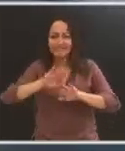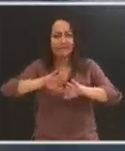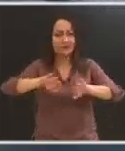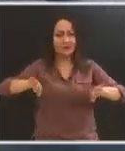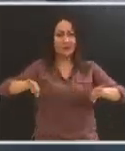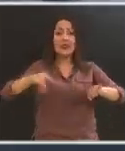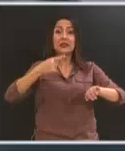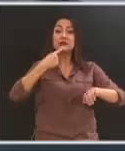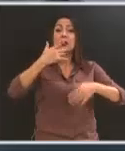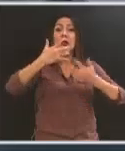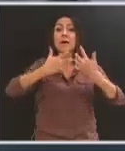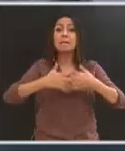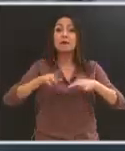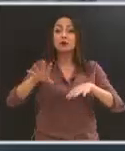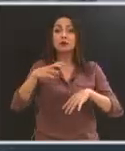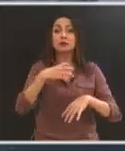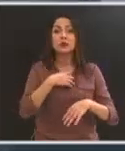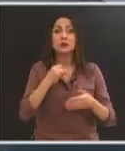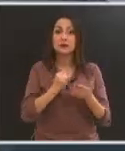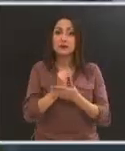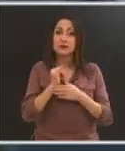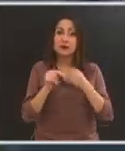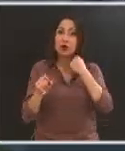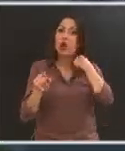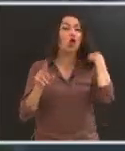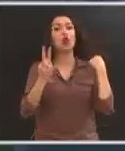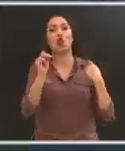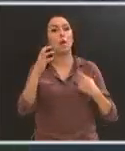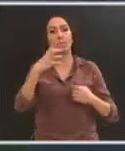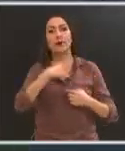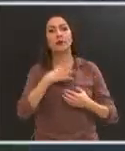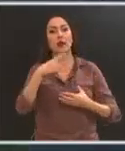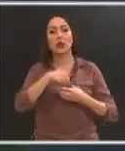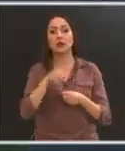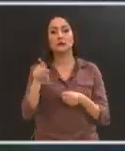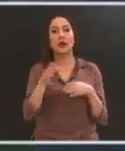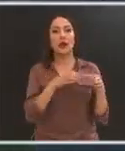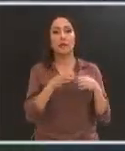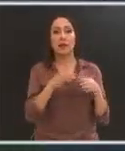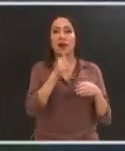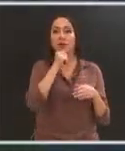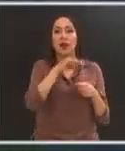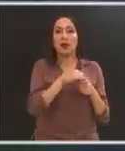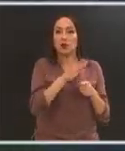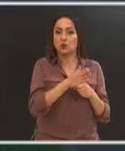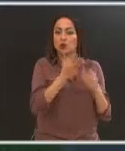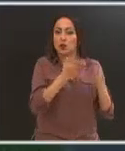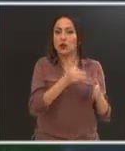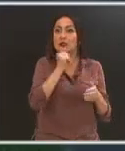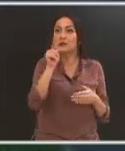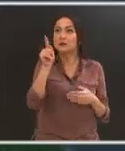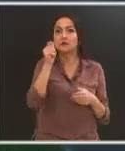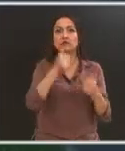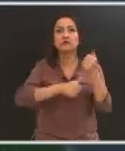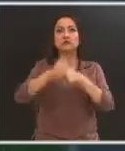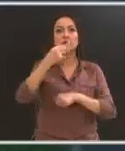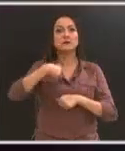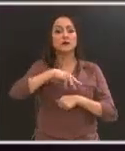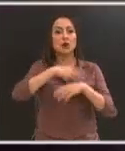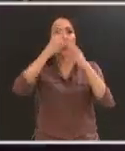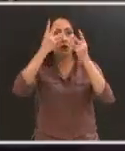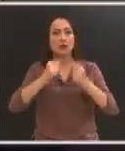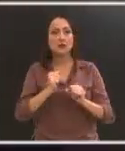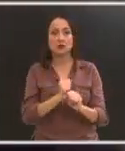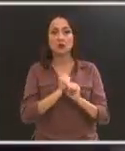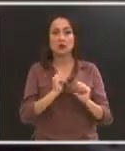las empresas y sus propietarios investigados no pertenecen a esta Cámara. También solicitaron a las autoridades del Ministerio de Hacienda y de